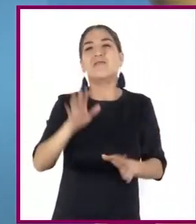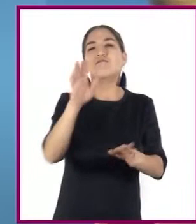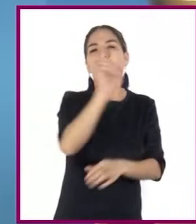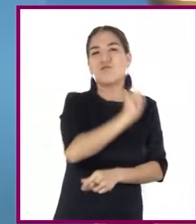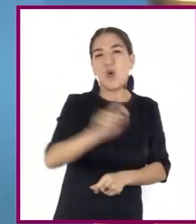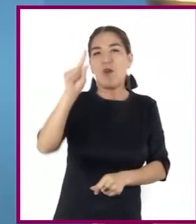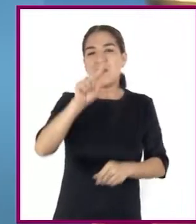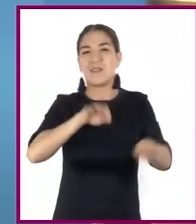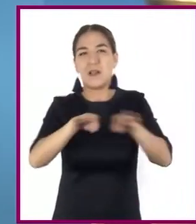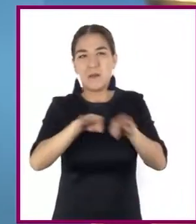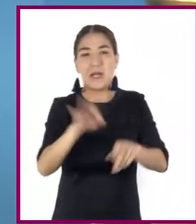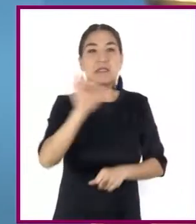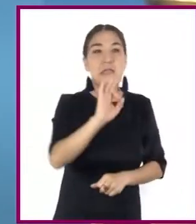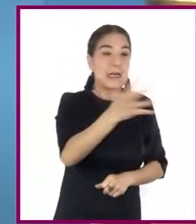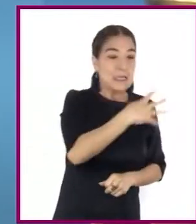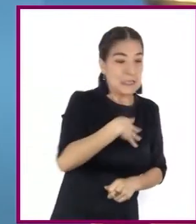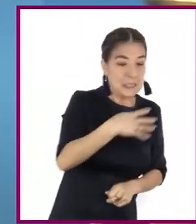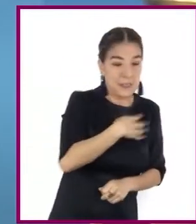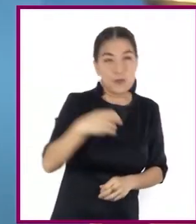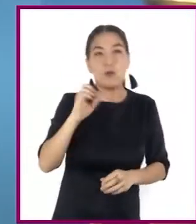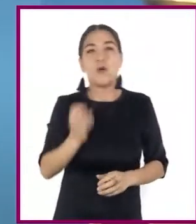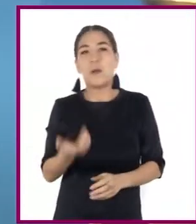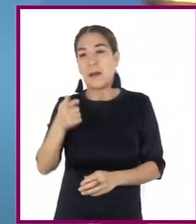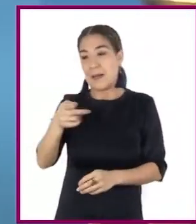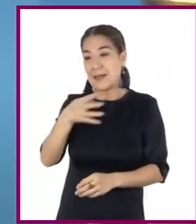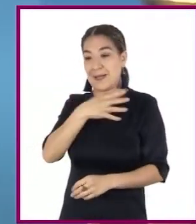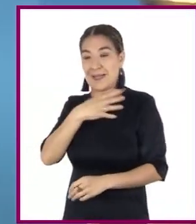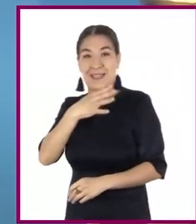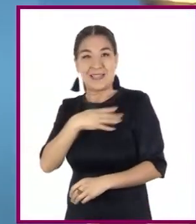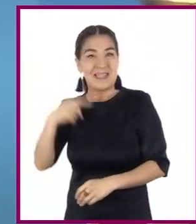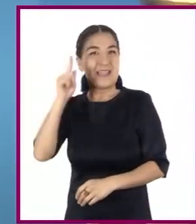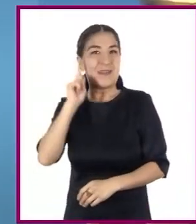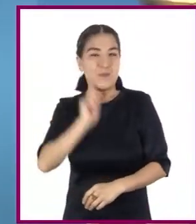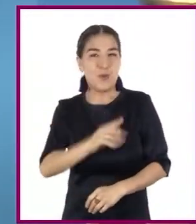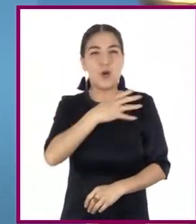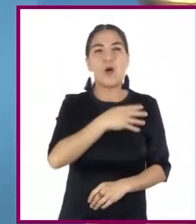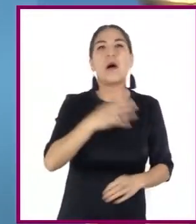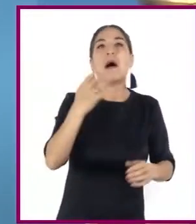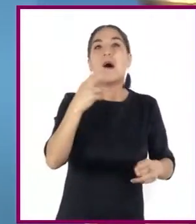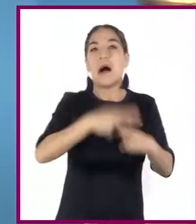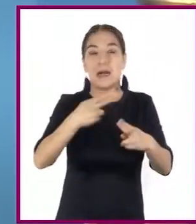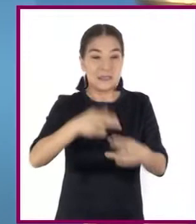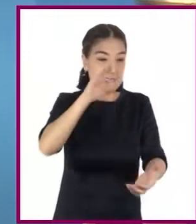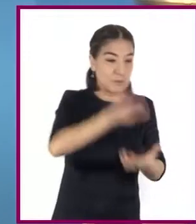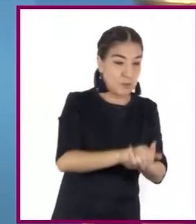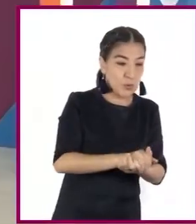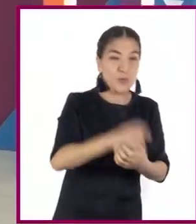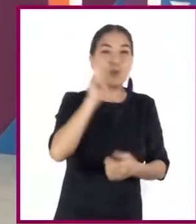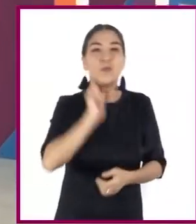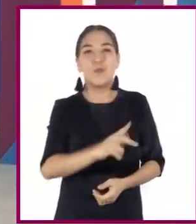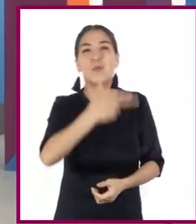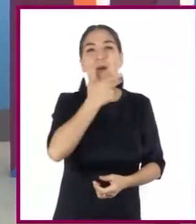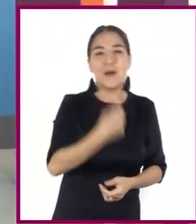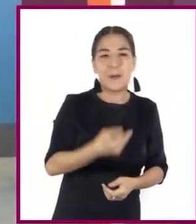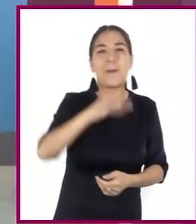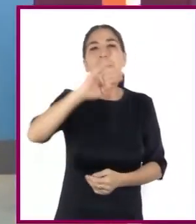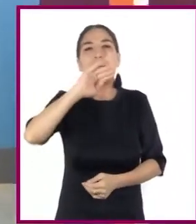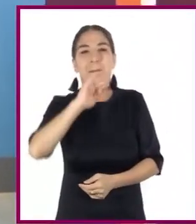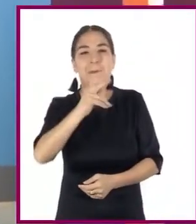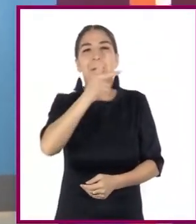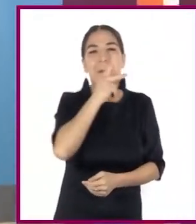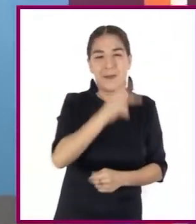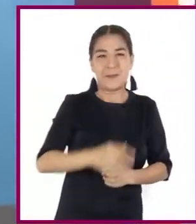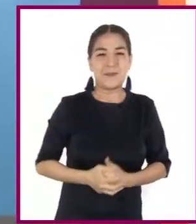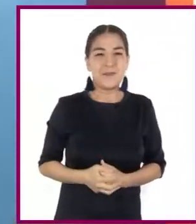o ser hijas o hijos, a ser esposa o esposo, o mamá o papá. Muy bien,